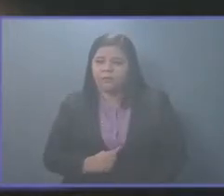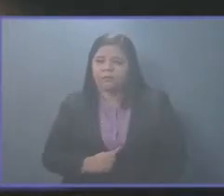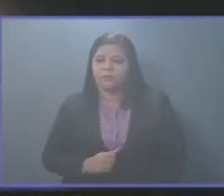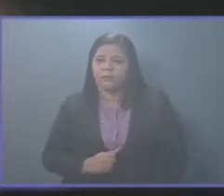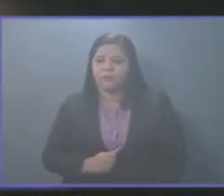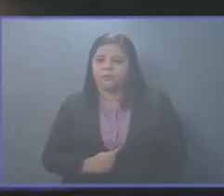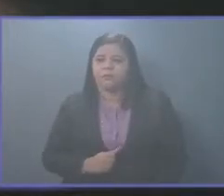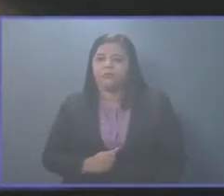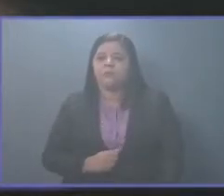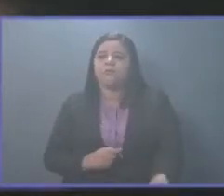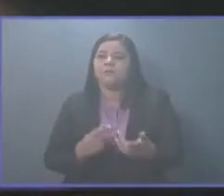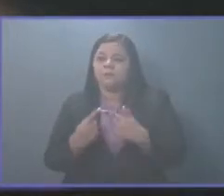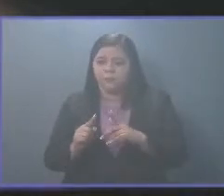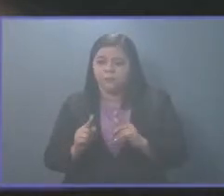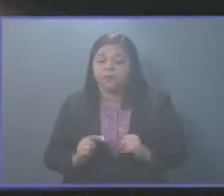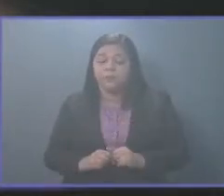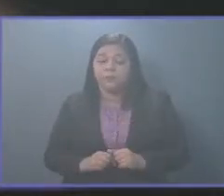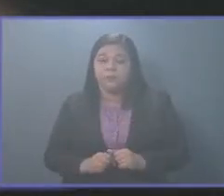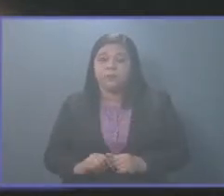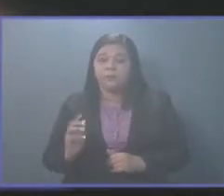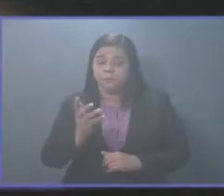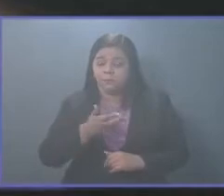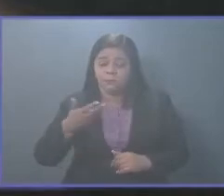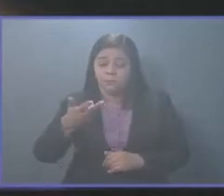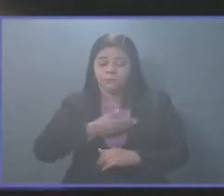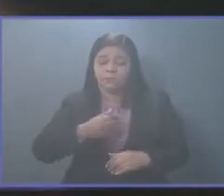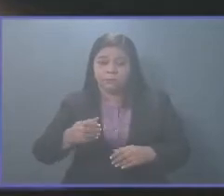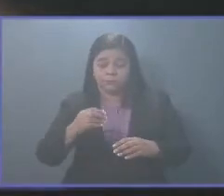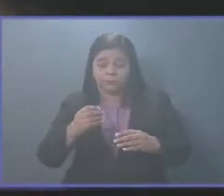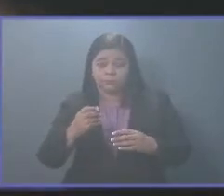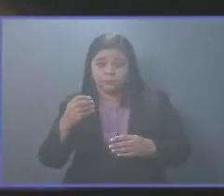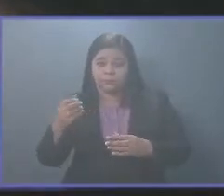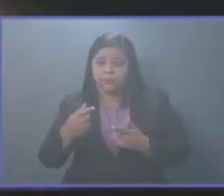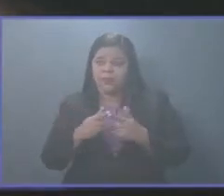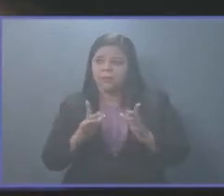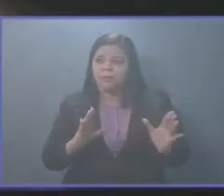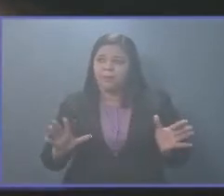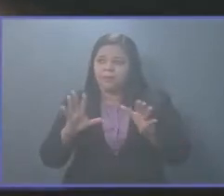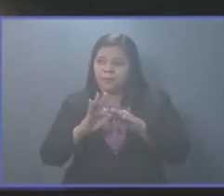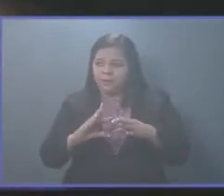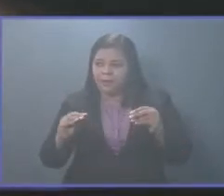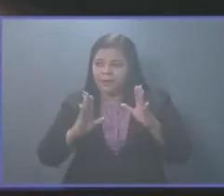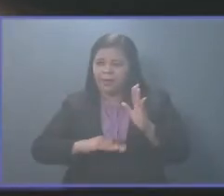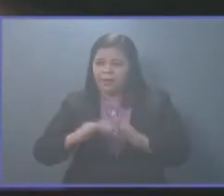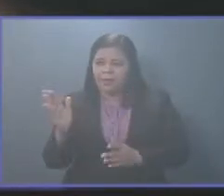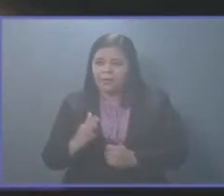Y además nos encontramos con que no existen actas en cuanto a los acuerdos de la Junta